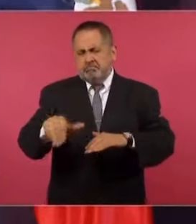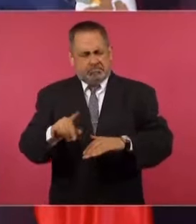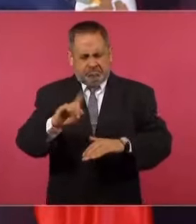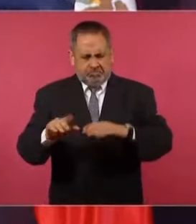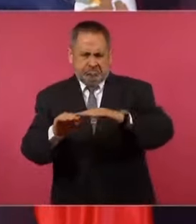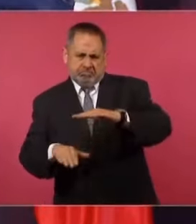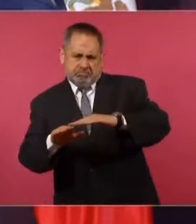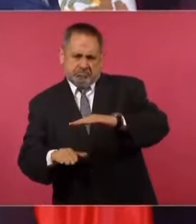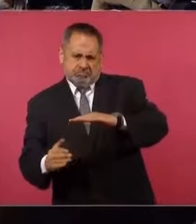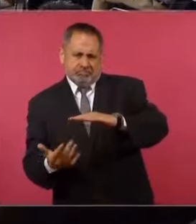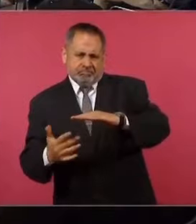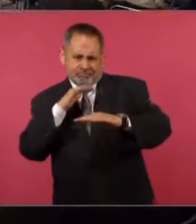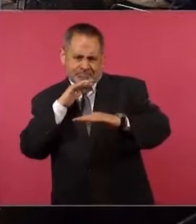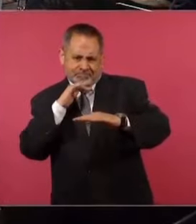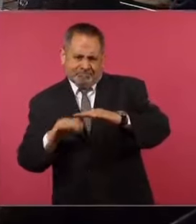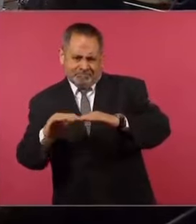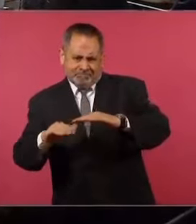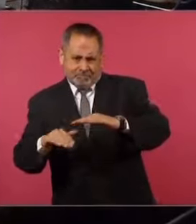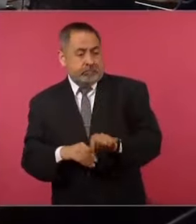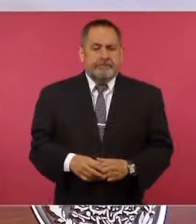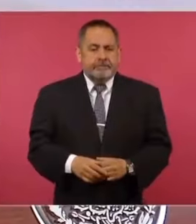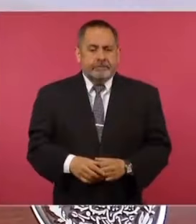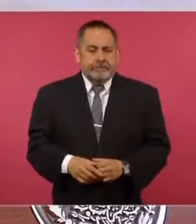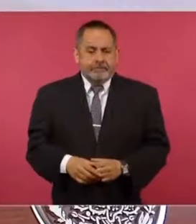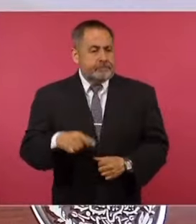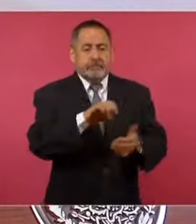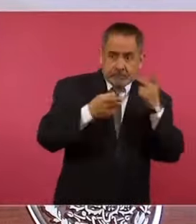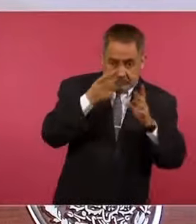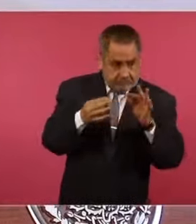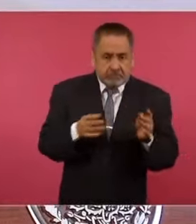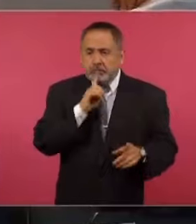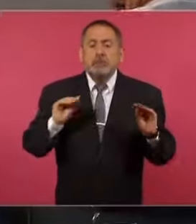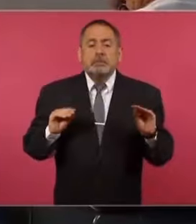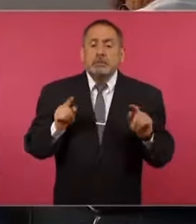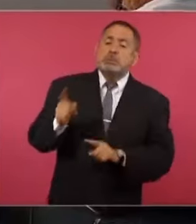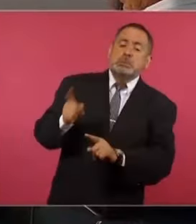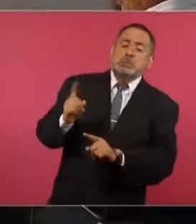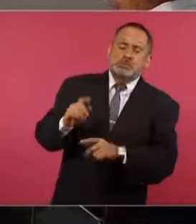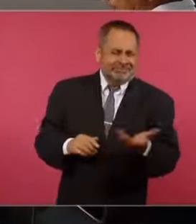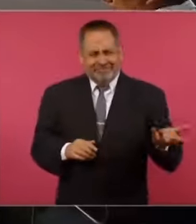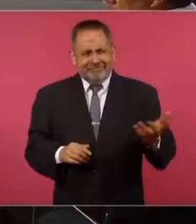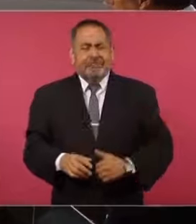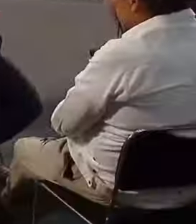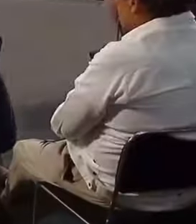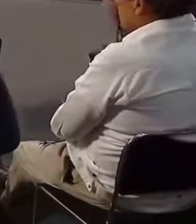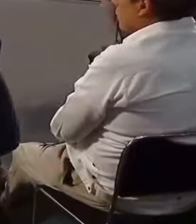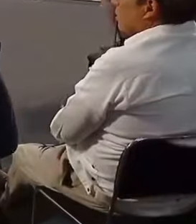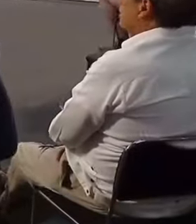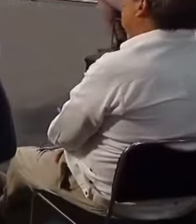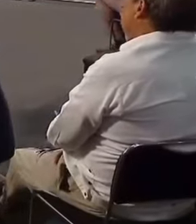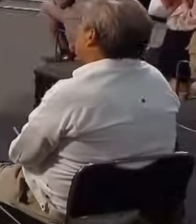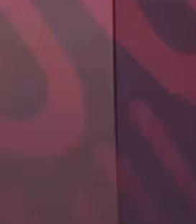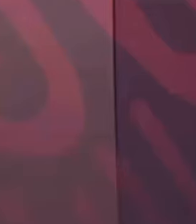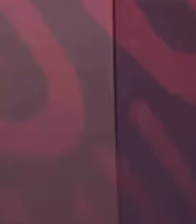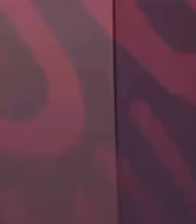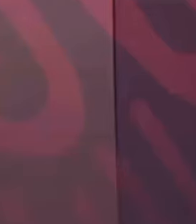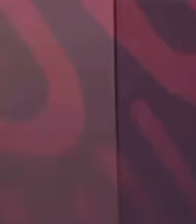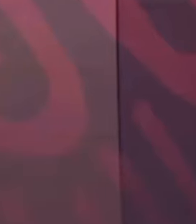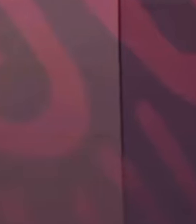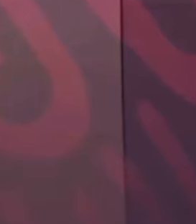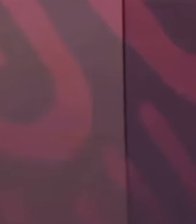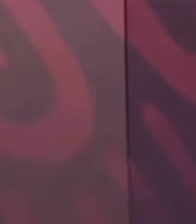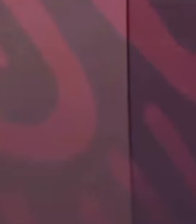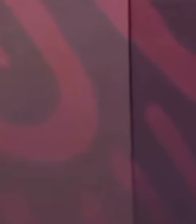establecidas. Incluso que contaminan más otras empresas, las cementeras. Y cada vez que necesitan, más ahora,